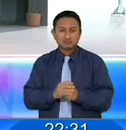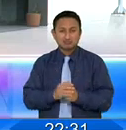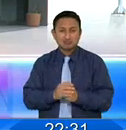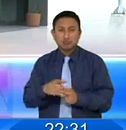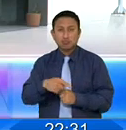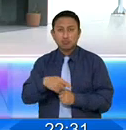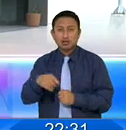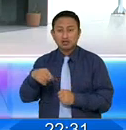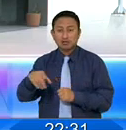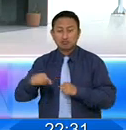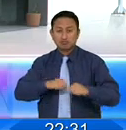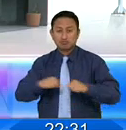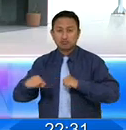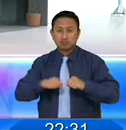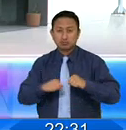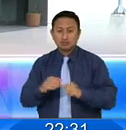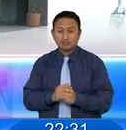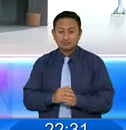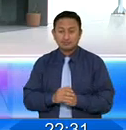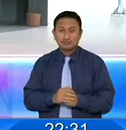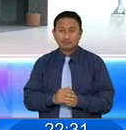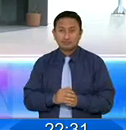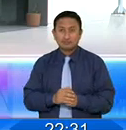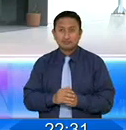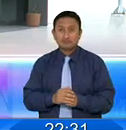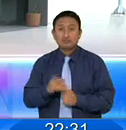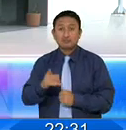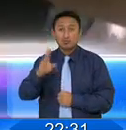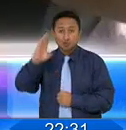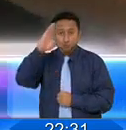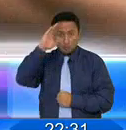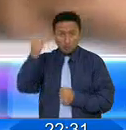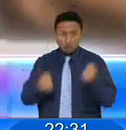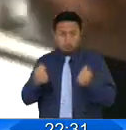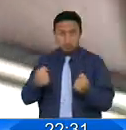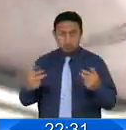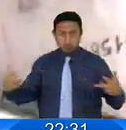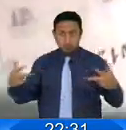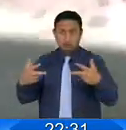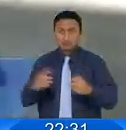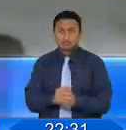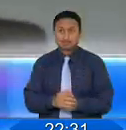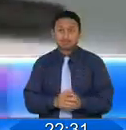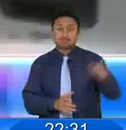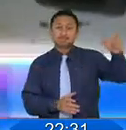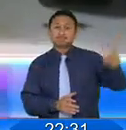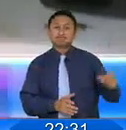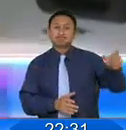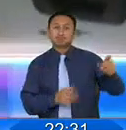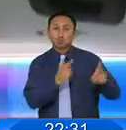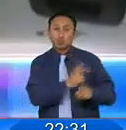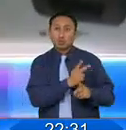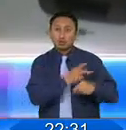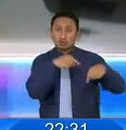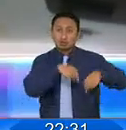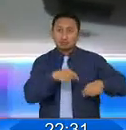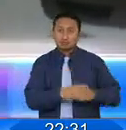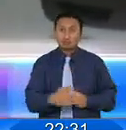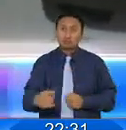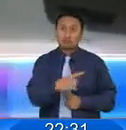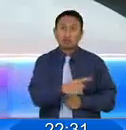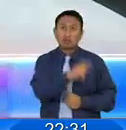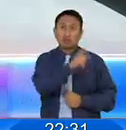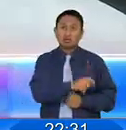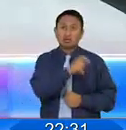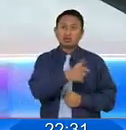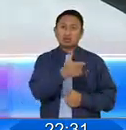corresponde al operativo Cerrojo y Enjambre de nuestros patrulleros. En otro caso, personal del servicio preventivo logró ubicar a los